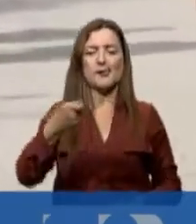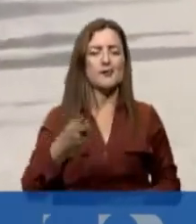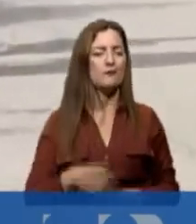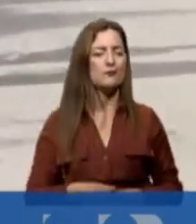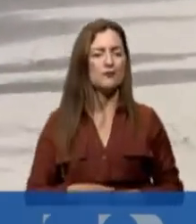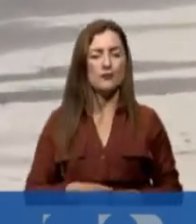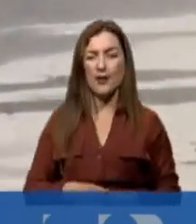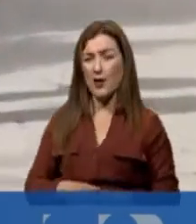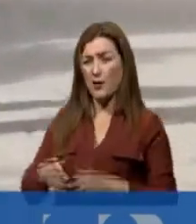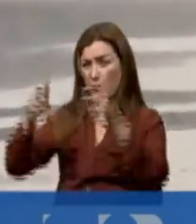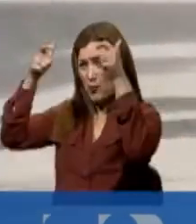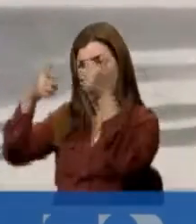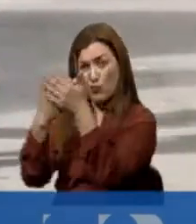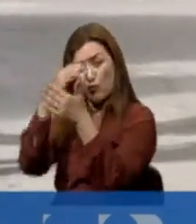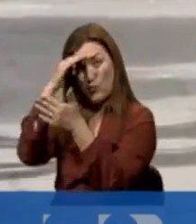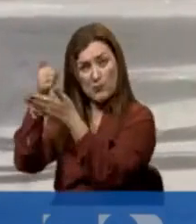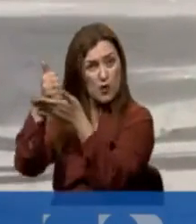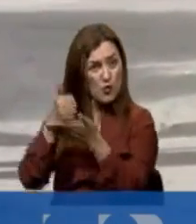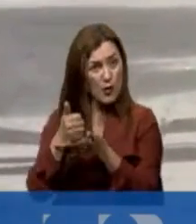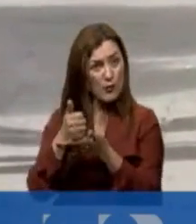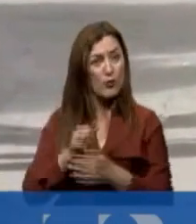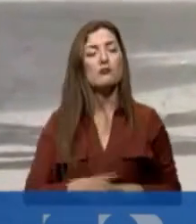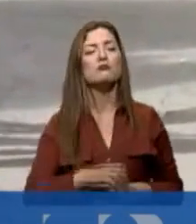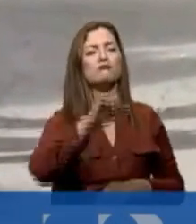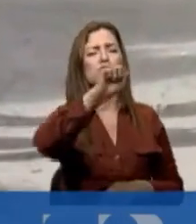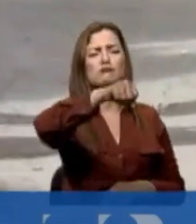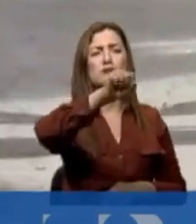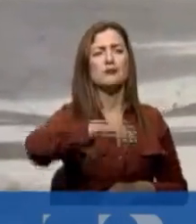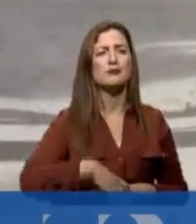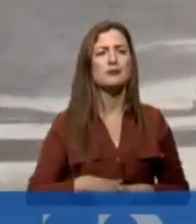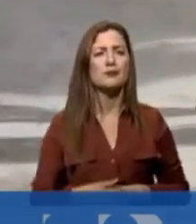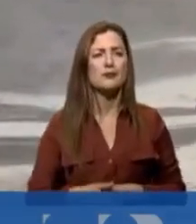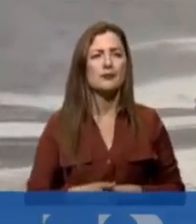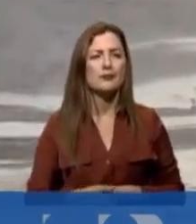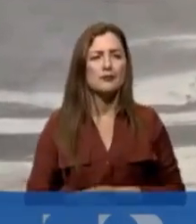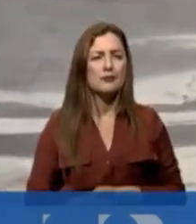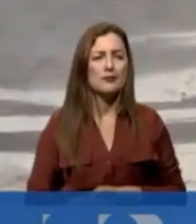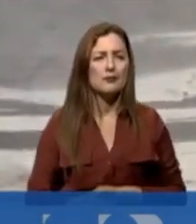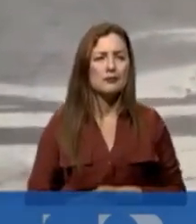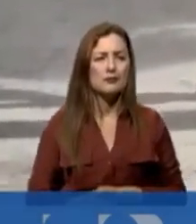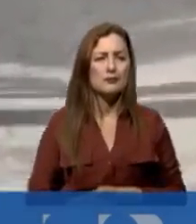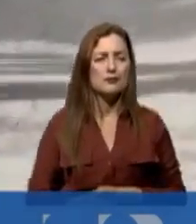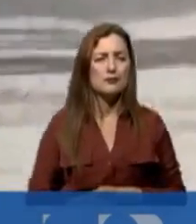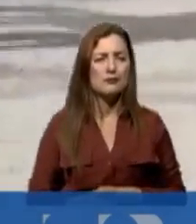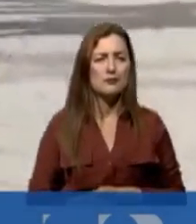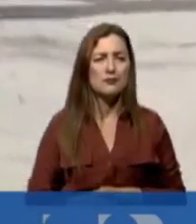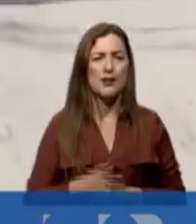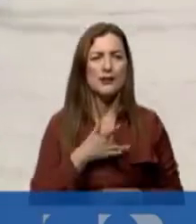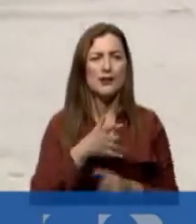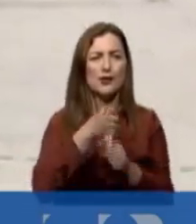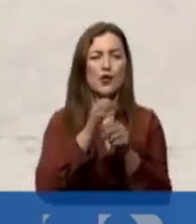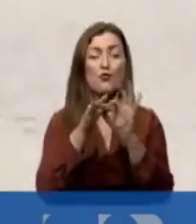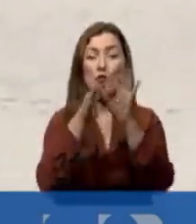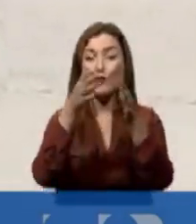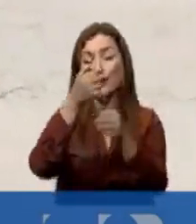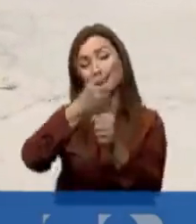nuevos uniformados en este distrito, Teniente? Por supuesto que sí, tenemos una percepción de seguridad con los compañeros que están trabajando a